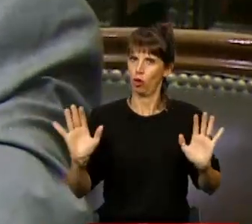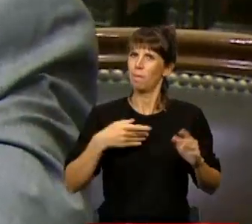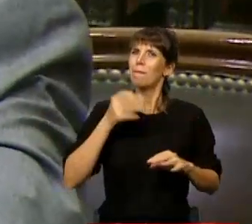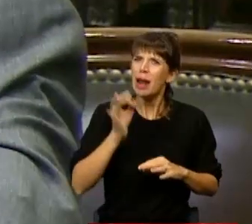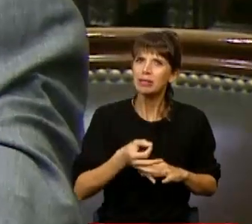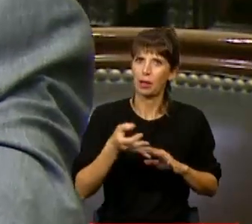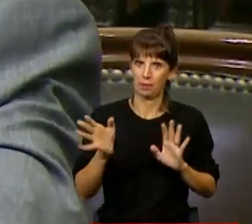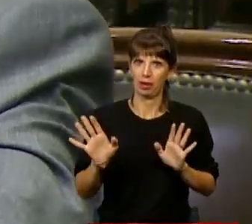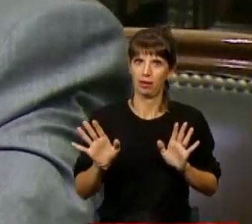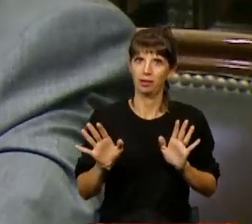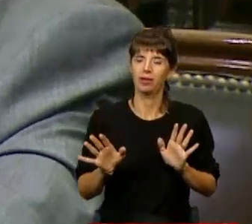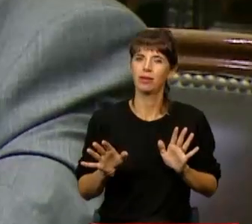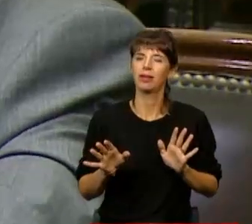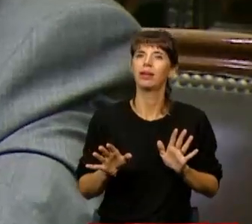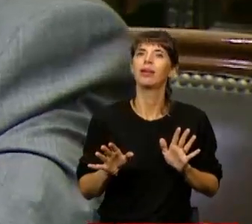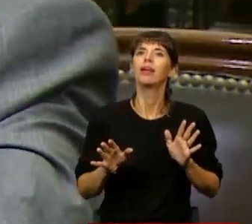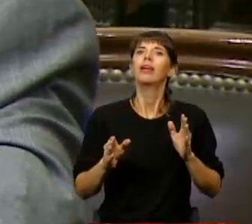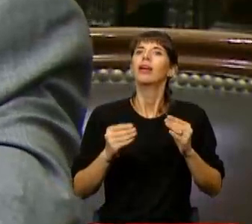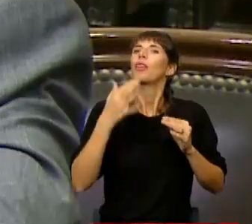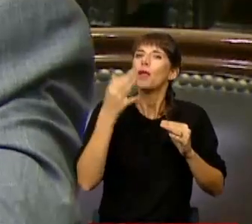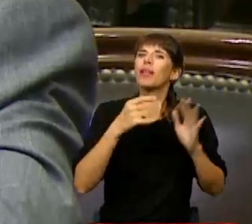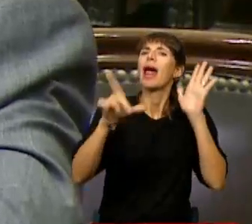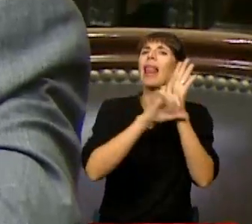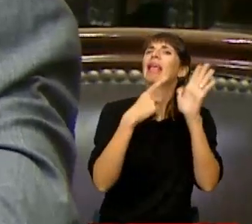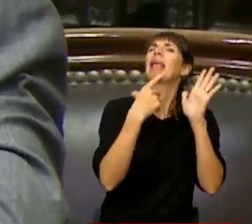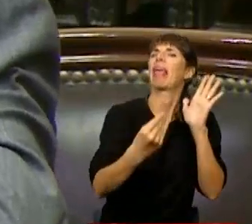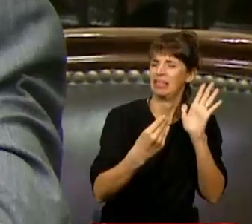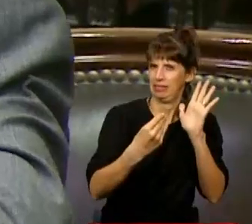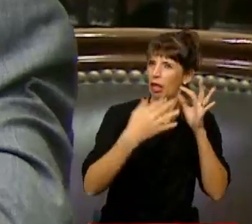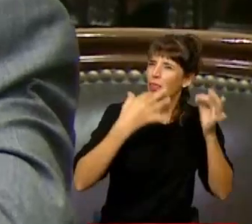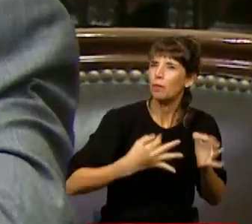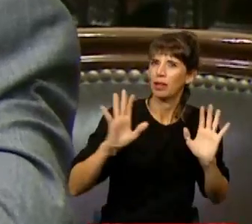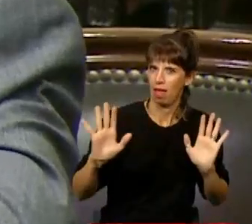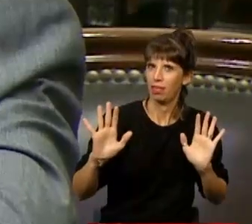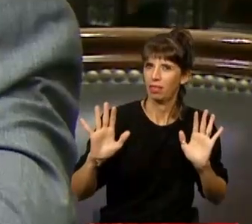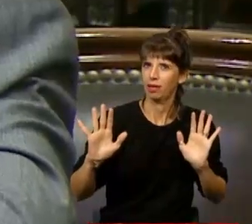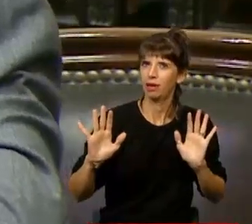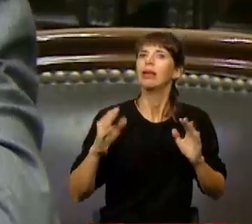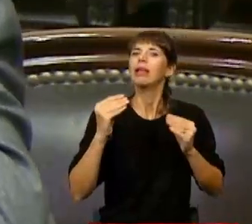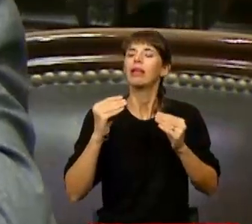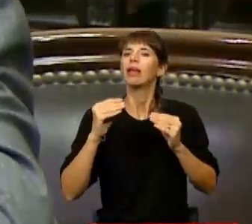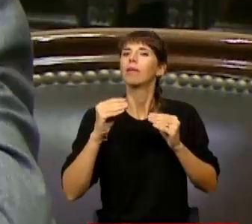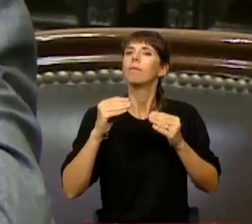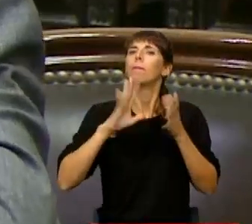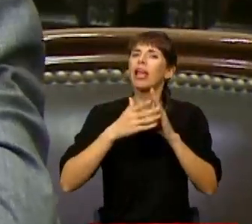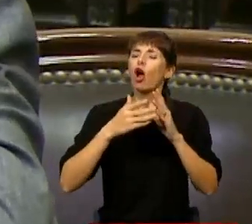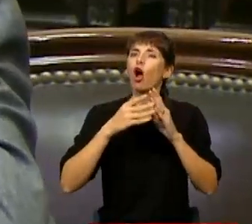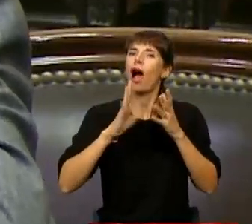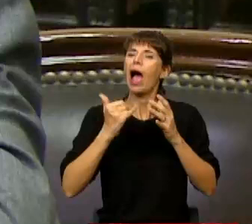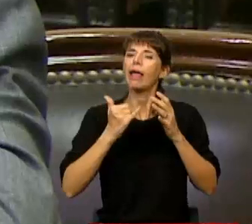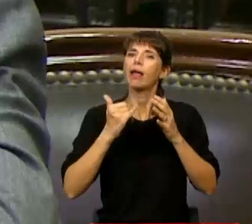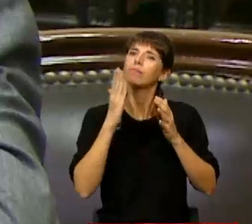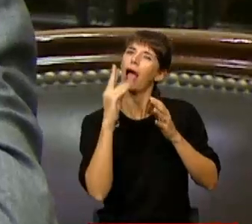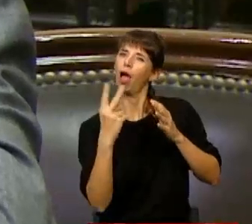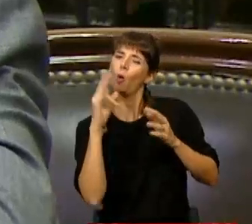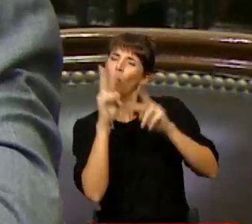estamos hablando de lo que se quiere decir en la ley y hasta qué punto lo que en realidad estamos haciendo es abriendo la puerta a la